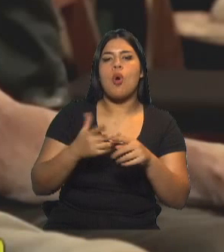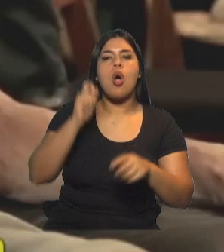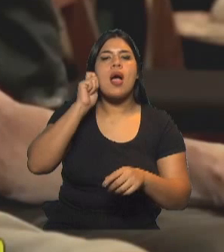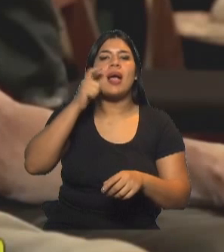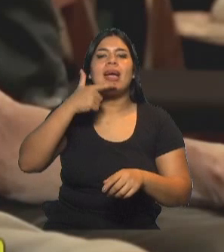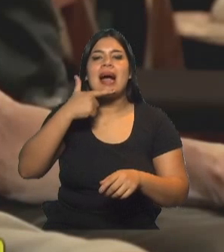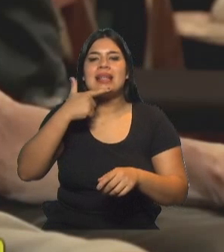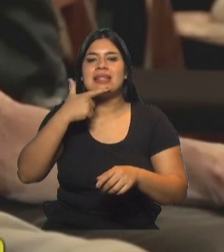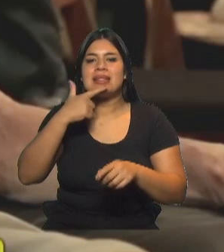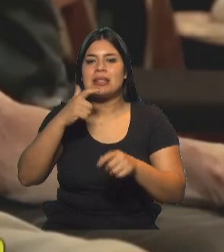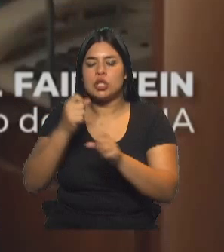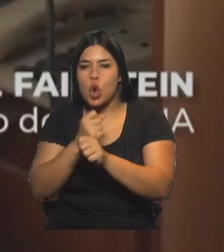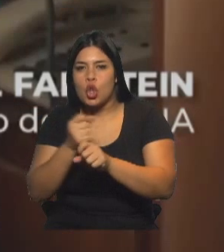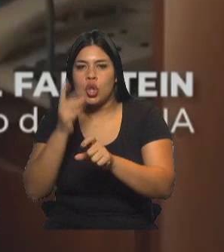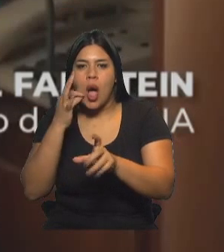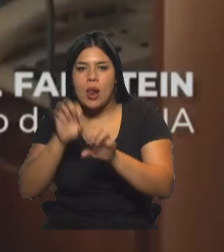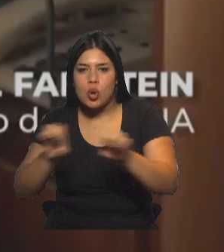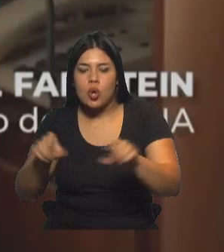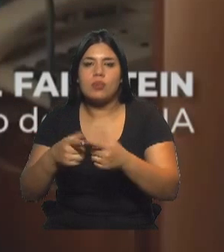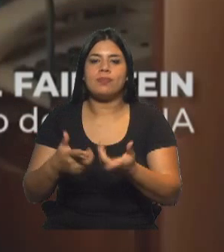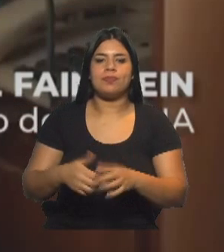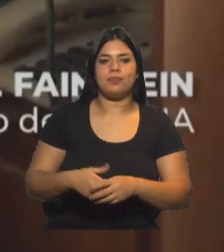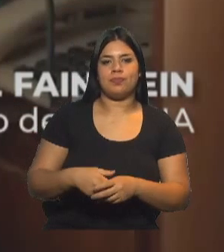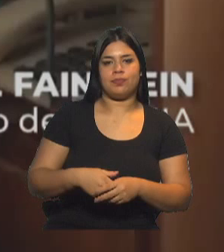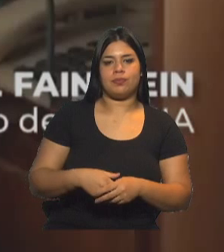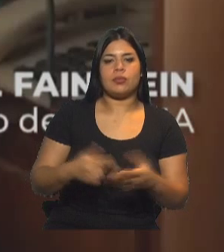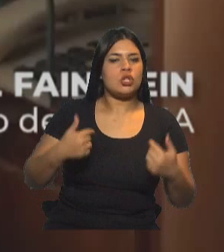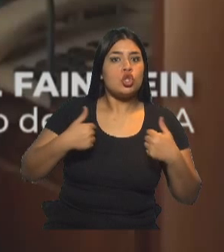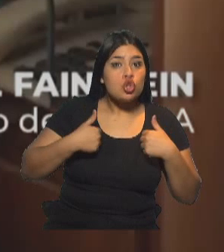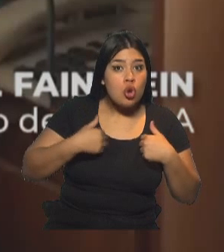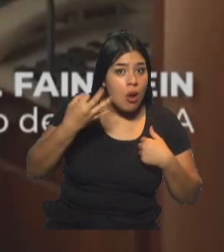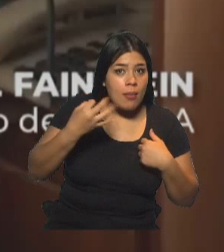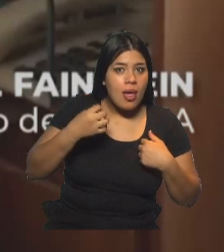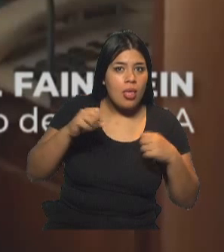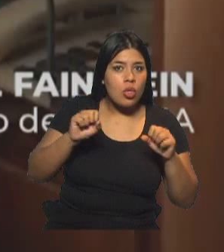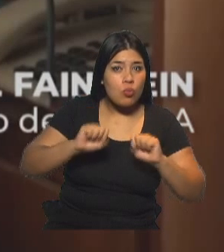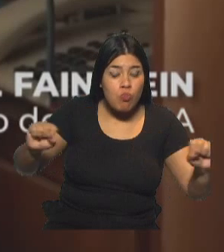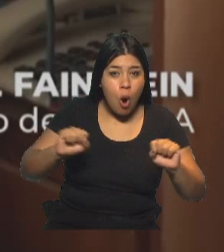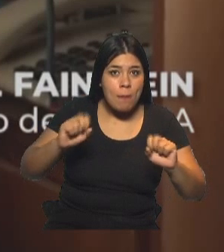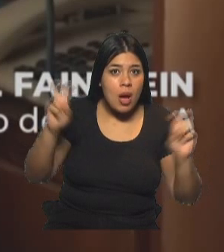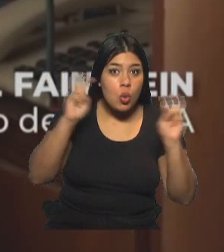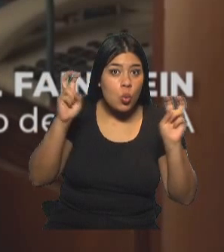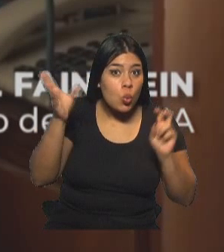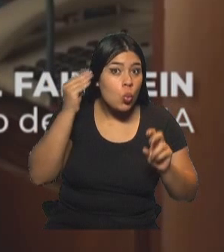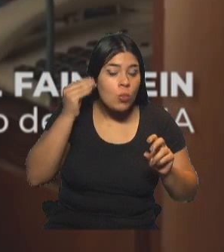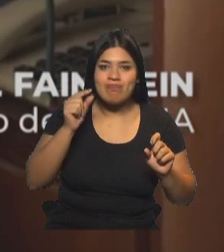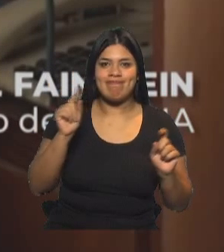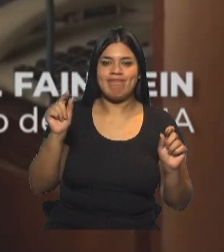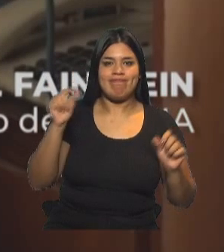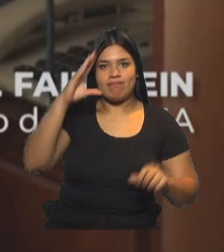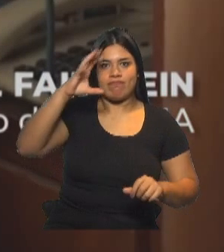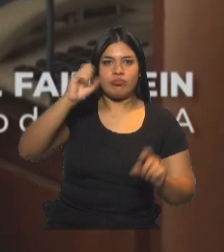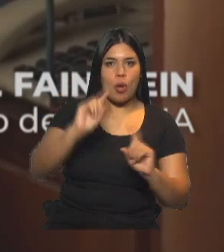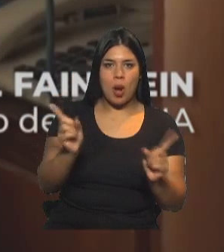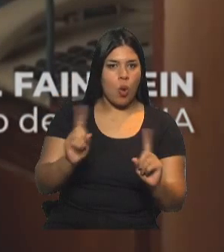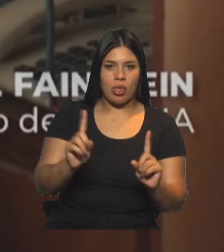con corriente eléctrica. Yo no me acuerdo el ruido de la bomba. Yo quedé totalmente atontada.